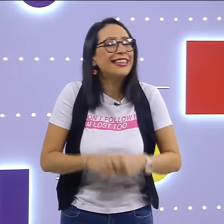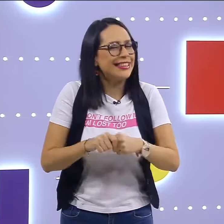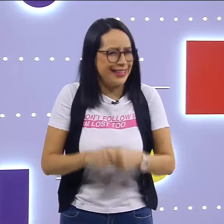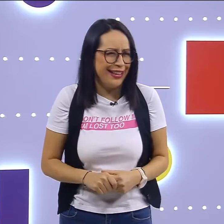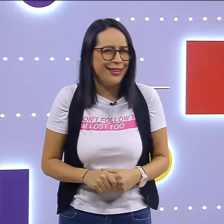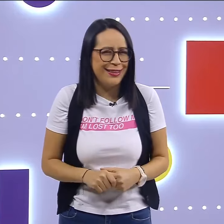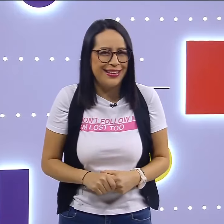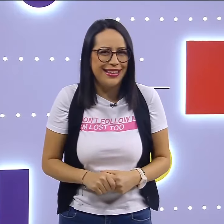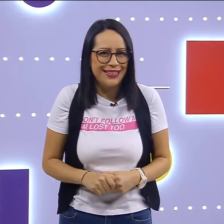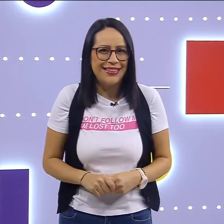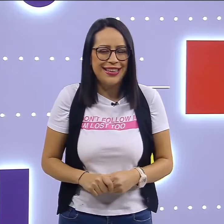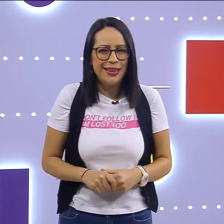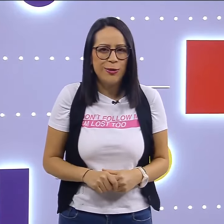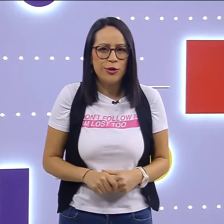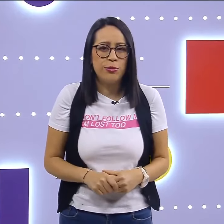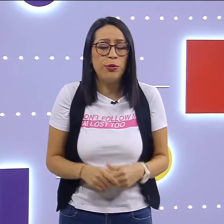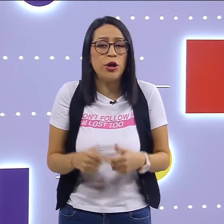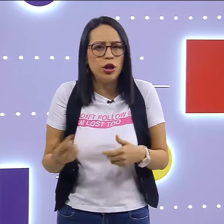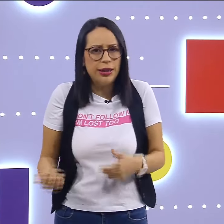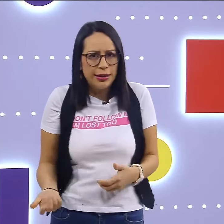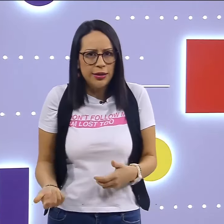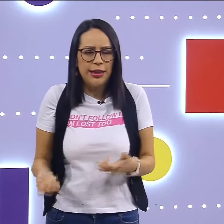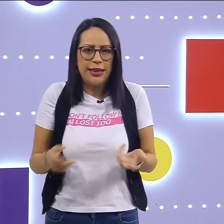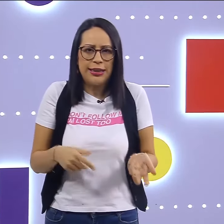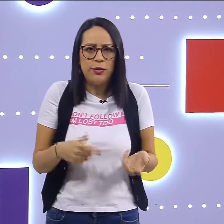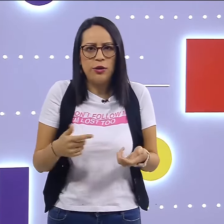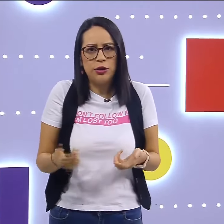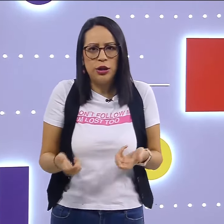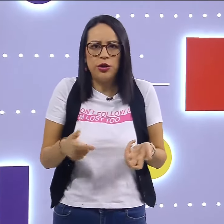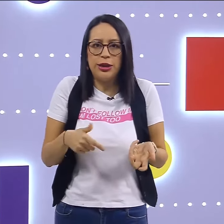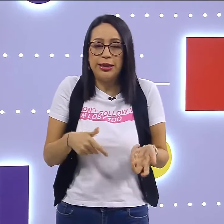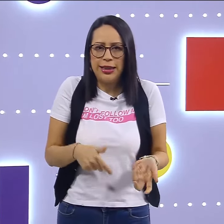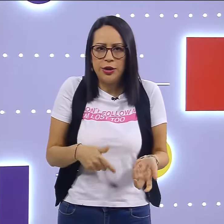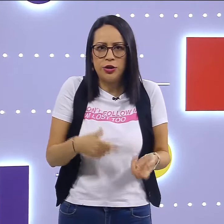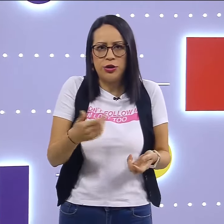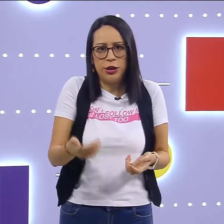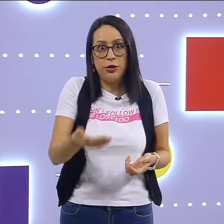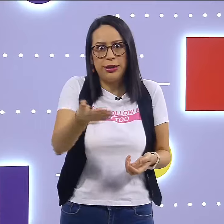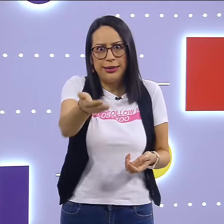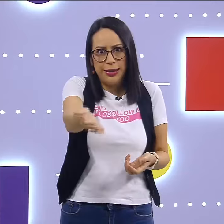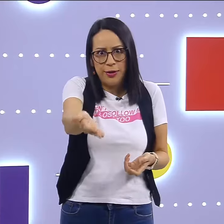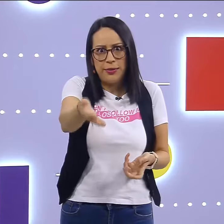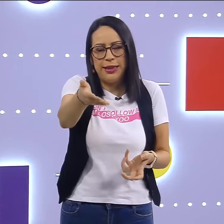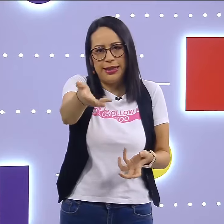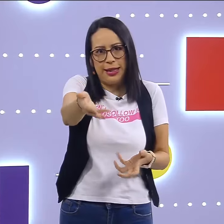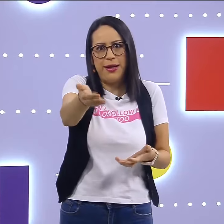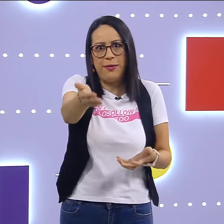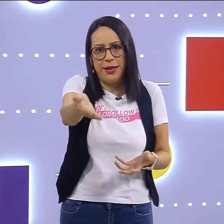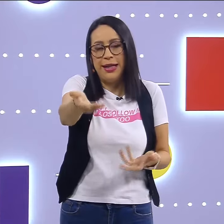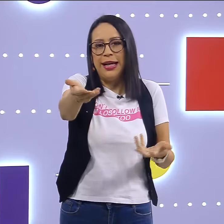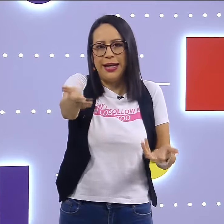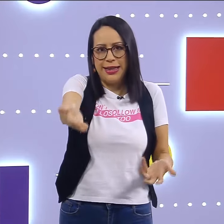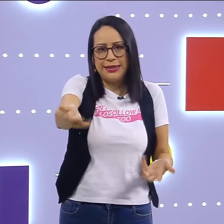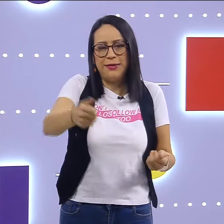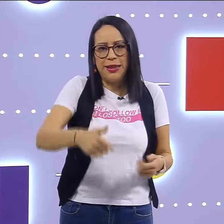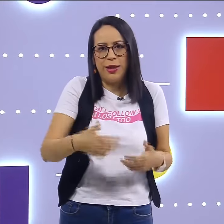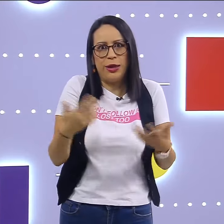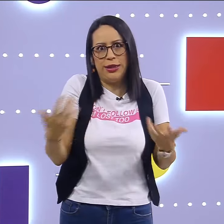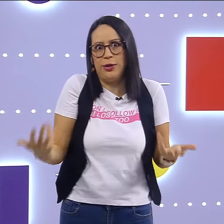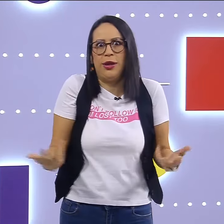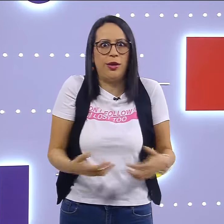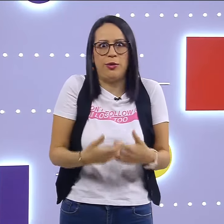tiene 136 artículos. Por lo tanto, el artículo 138 o 139 del que hablaban en